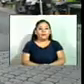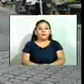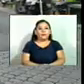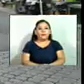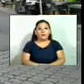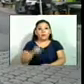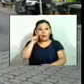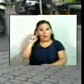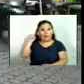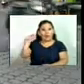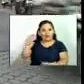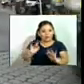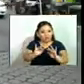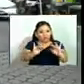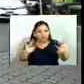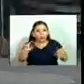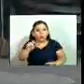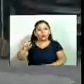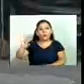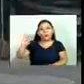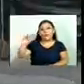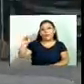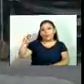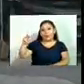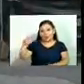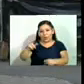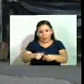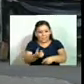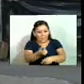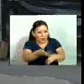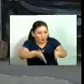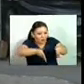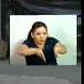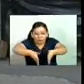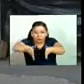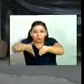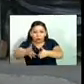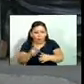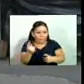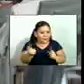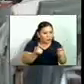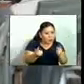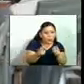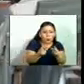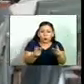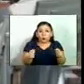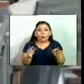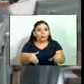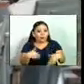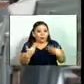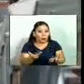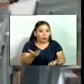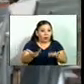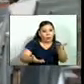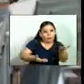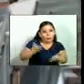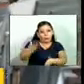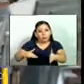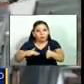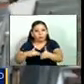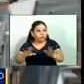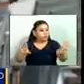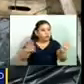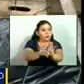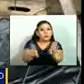Así luce la calle Franklin Delano Roosevelt y sus alrededores. Pocas personas circulando debido al cierre temporal de los mercados y la